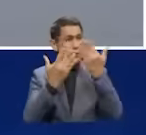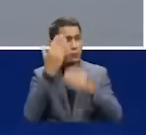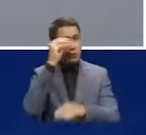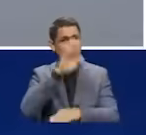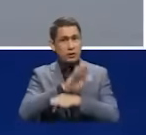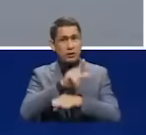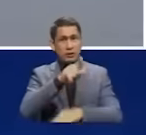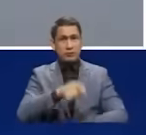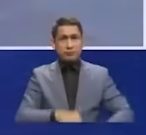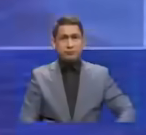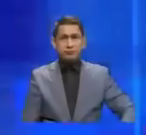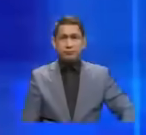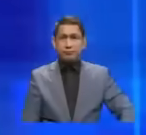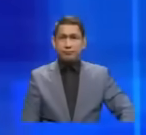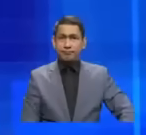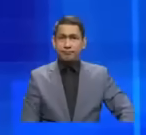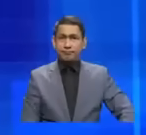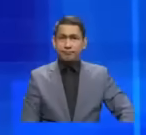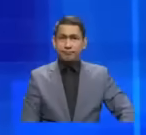tardes.